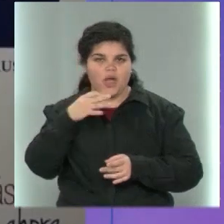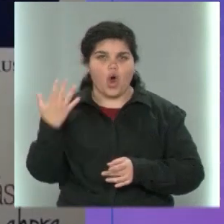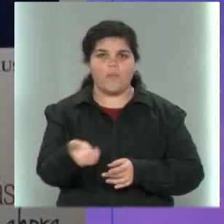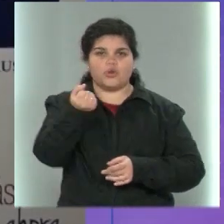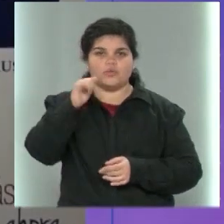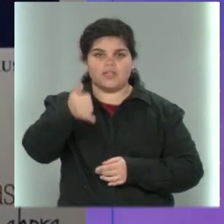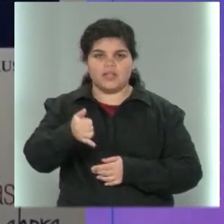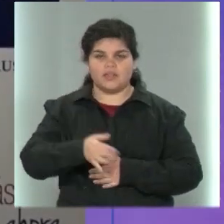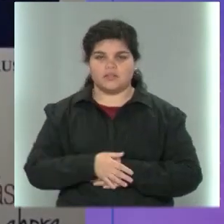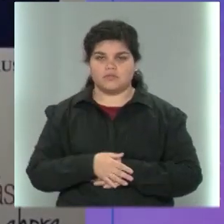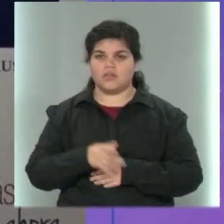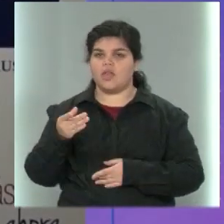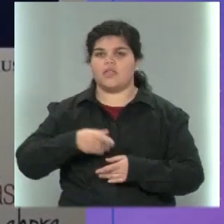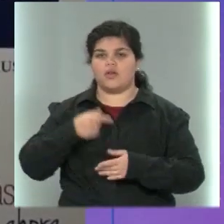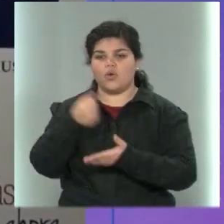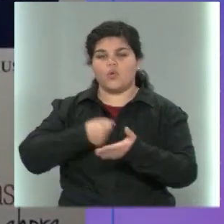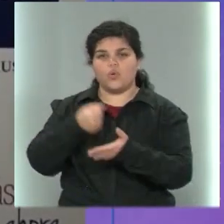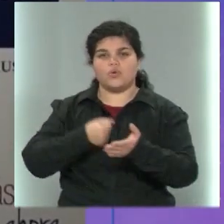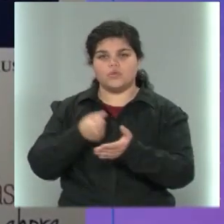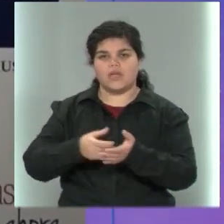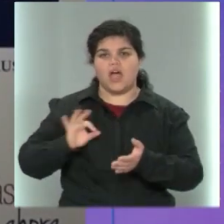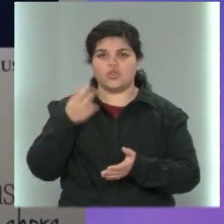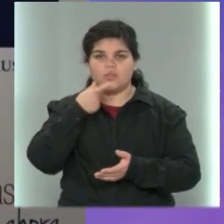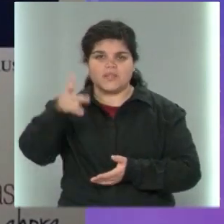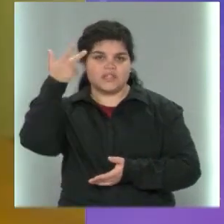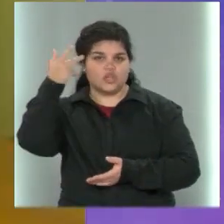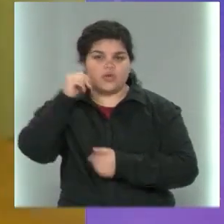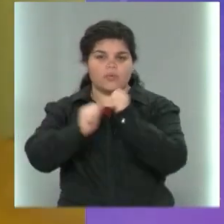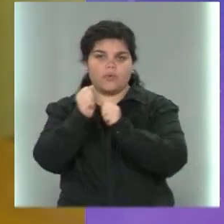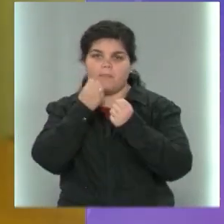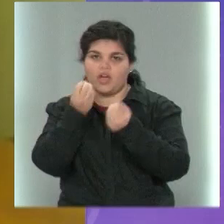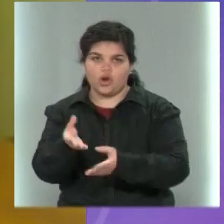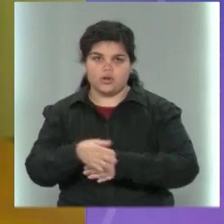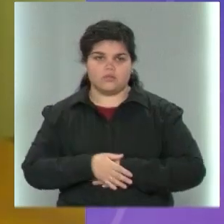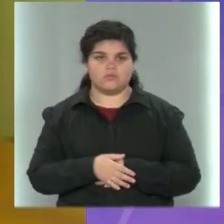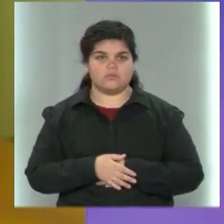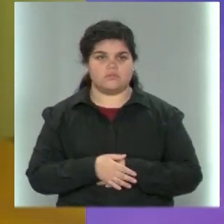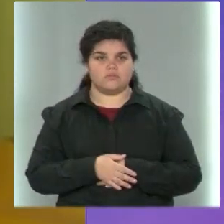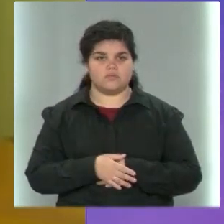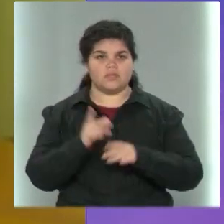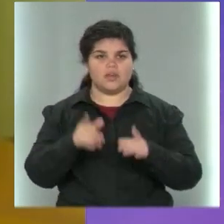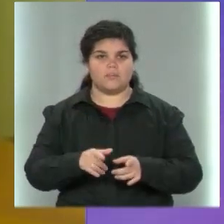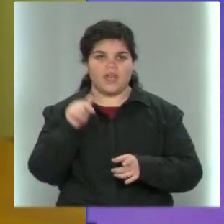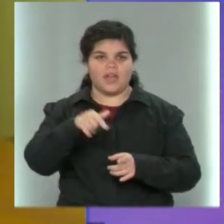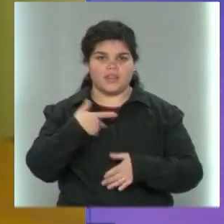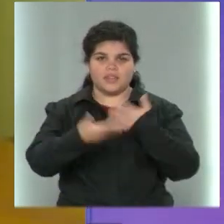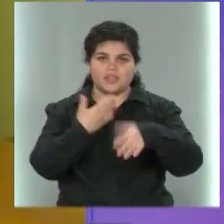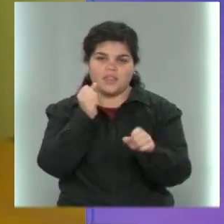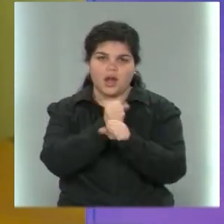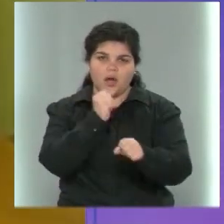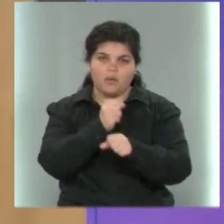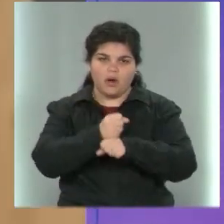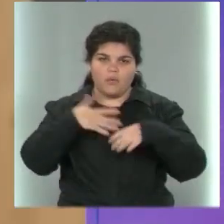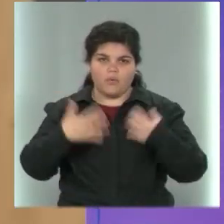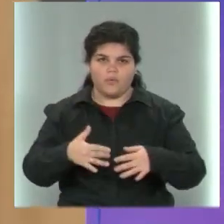el principal desafío de las pymes en el 2018 pasa por la mejora de la productividad. Son generadoras de mano de obra intensiva que se traduce en mayor